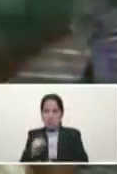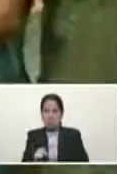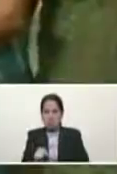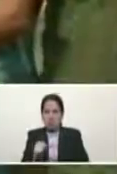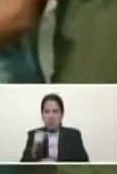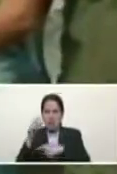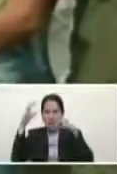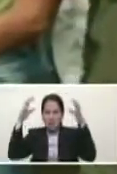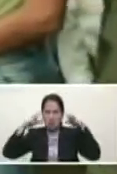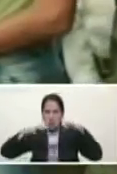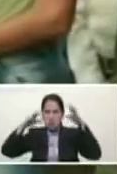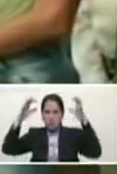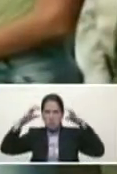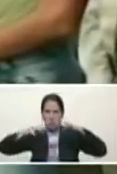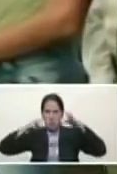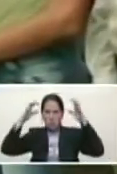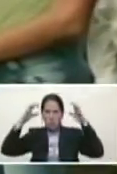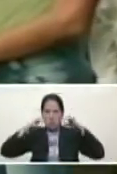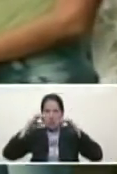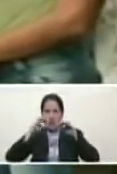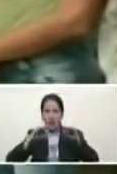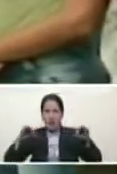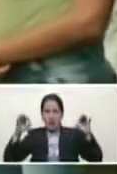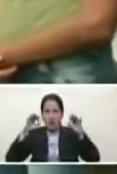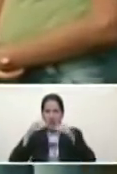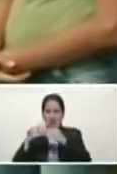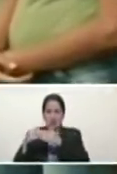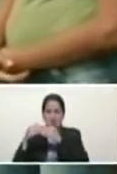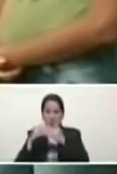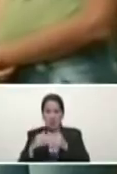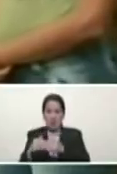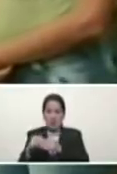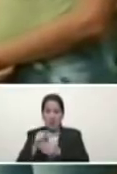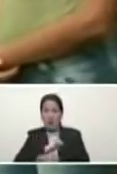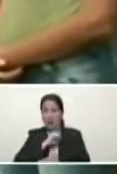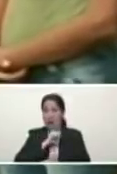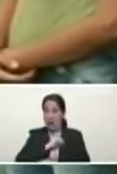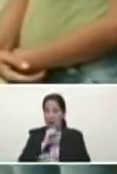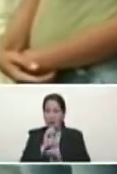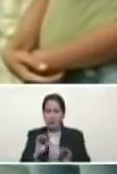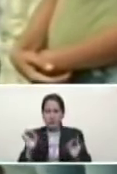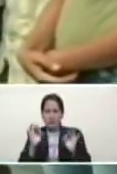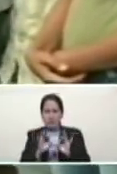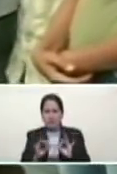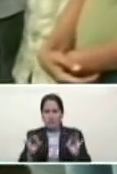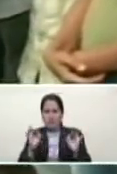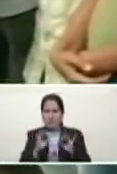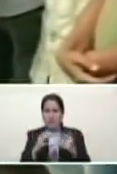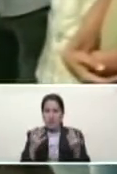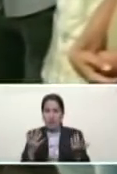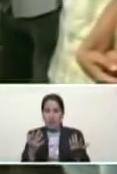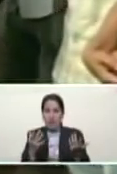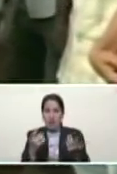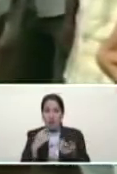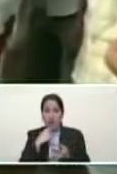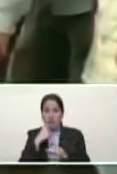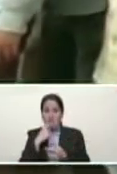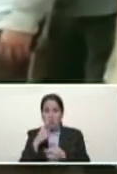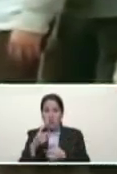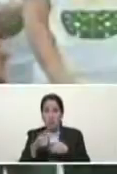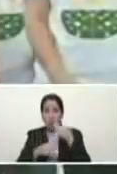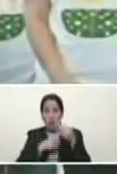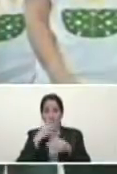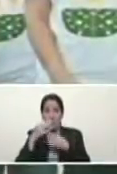lluvia ni nos para los gringos. Aquí estamos, señor presidente. Le paso al ingeniero Osvaldo Barbera para que nos explique en